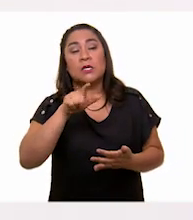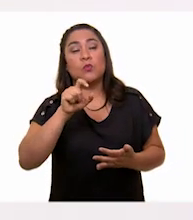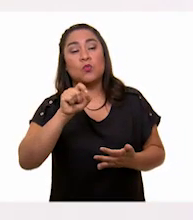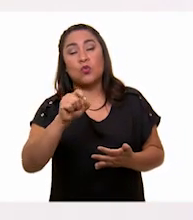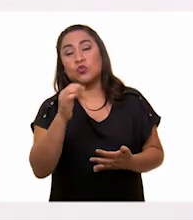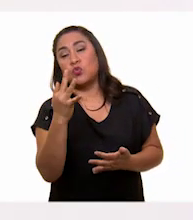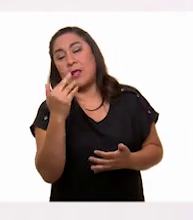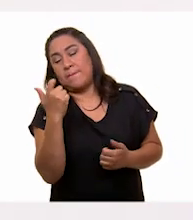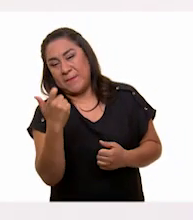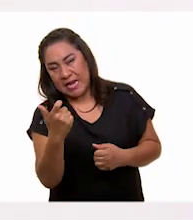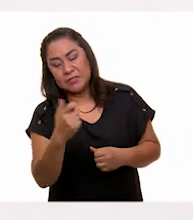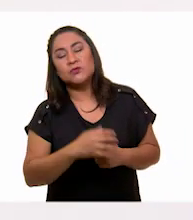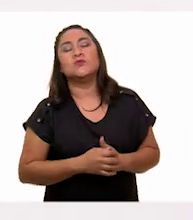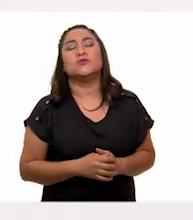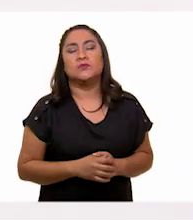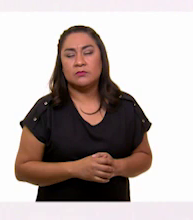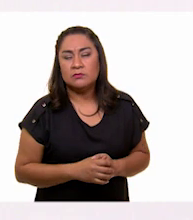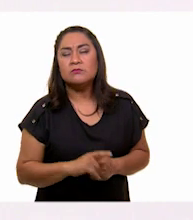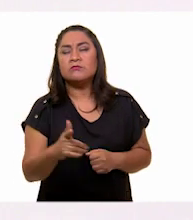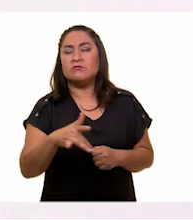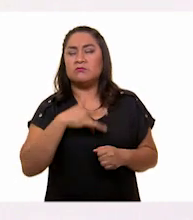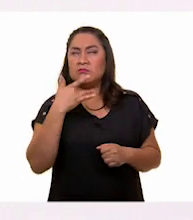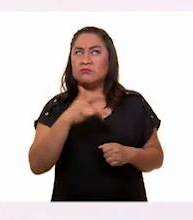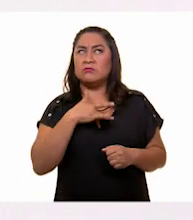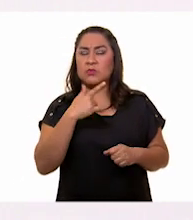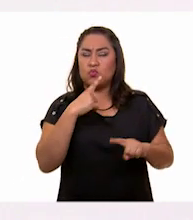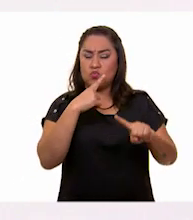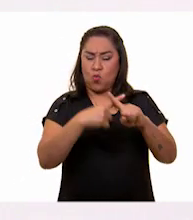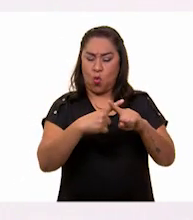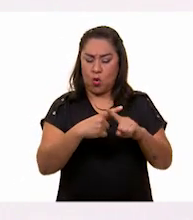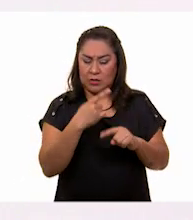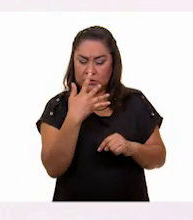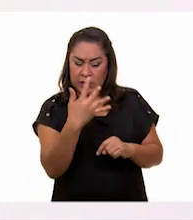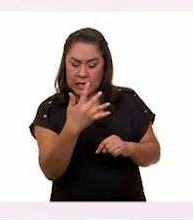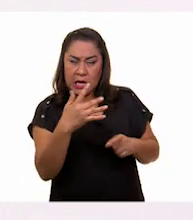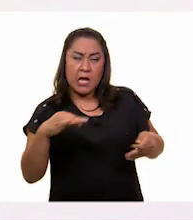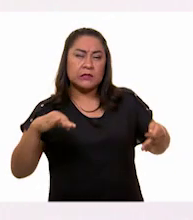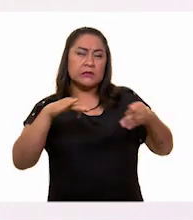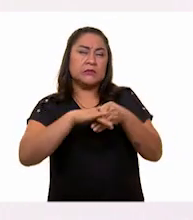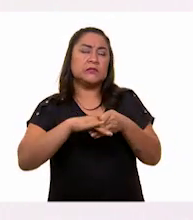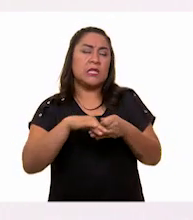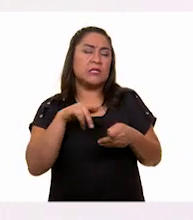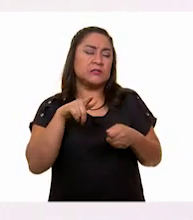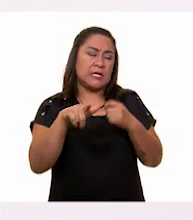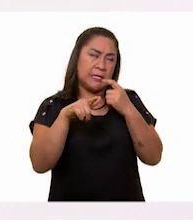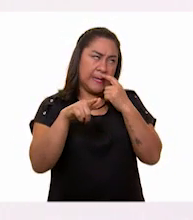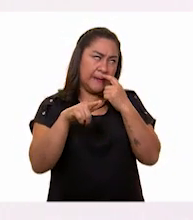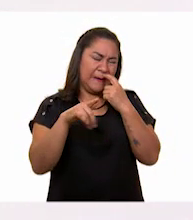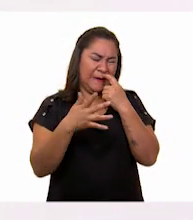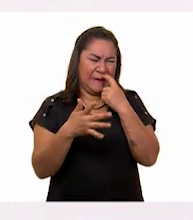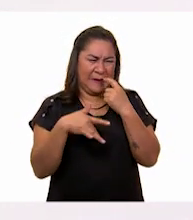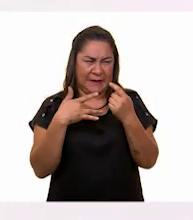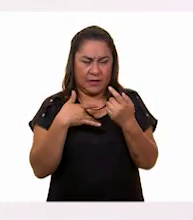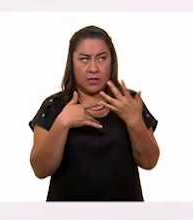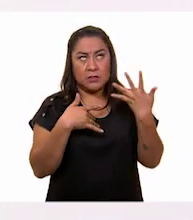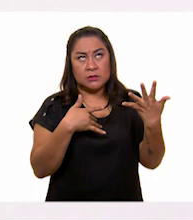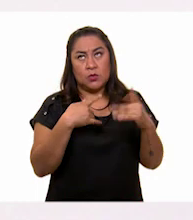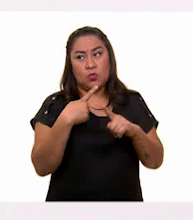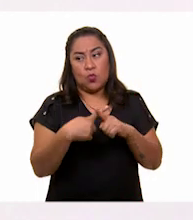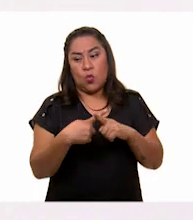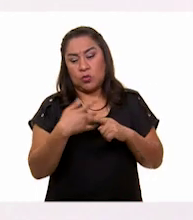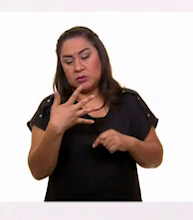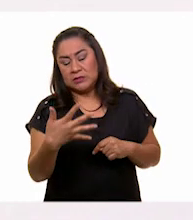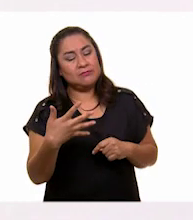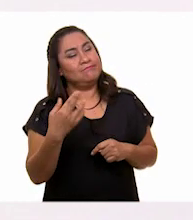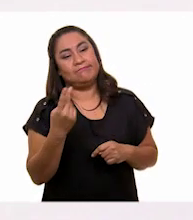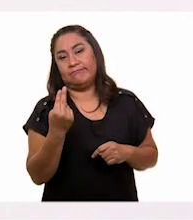buscaré un número que multiplicado por 5 se acerque a 17. Entonces, a ver, pensemos, 5 por 5 es